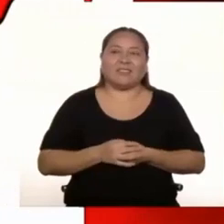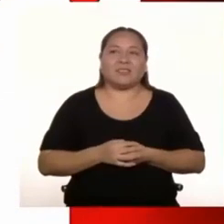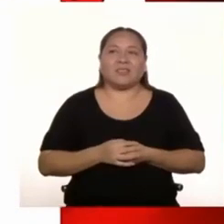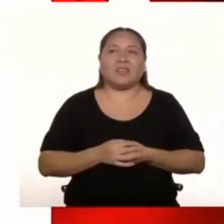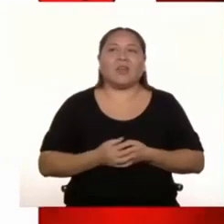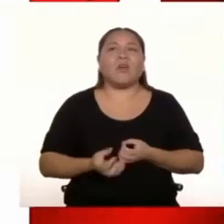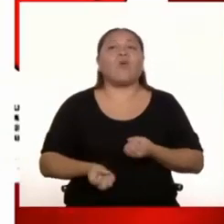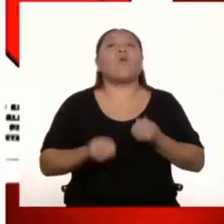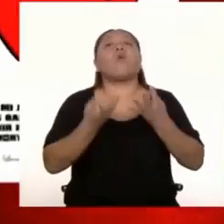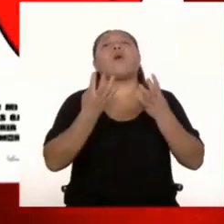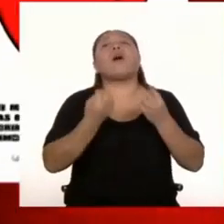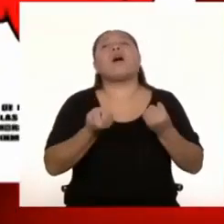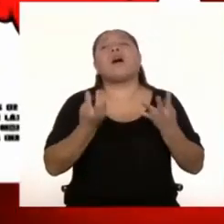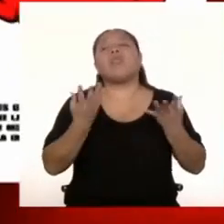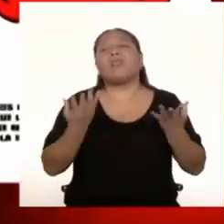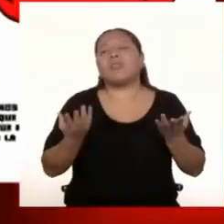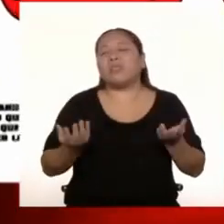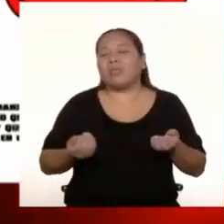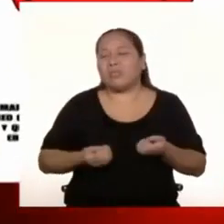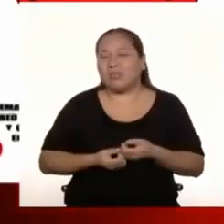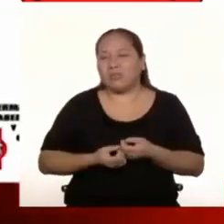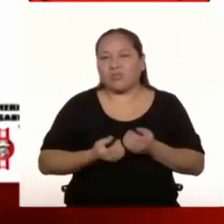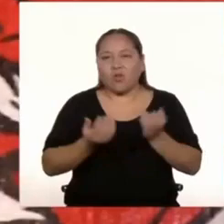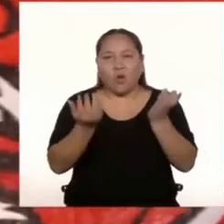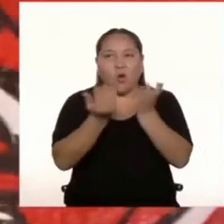¿cuántos Graus,